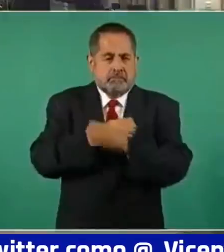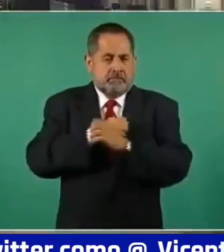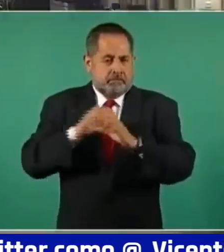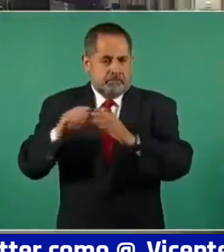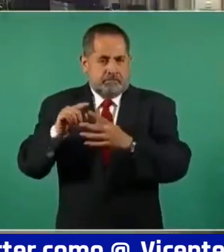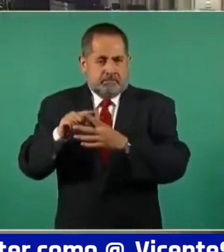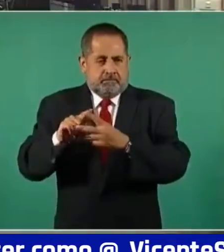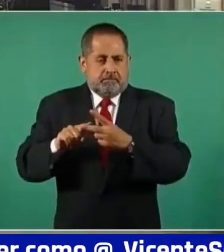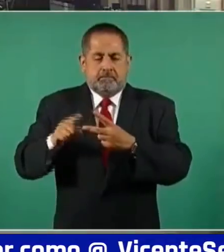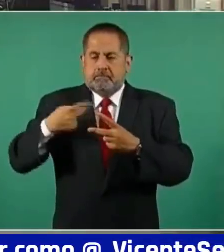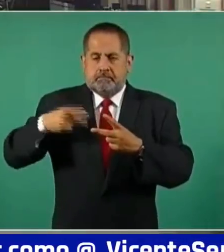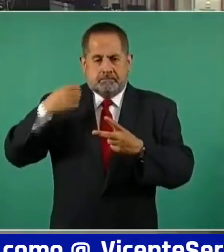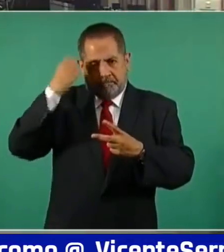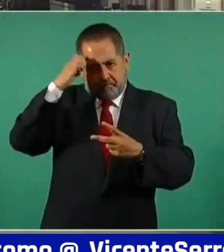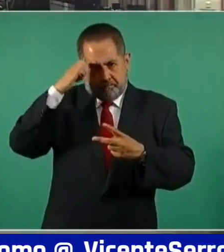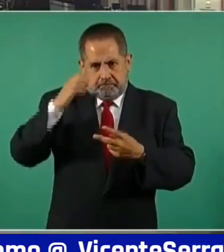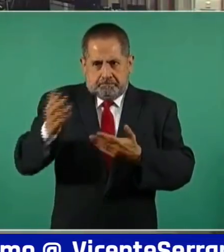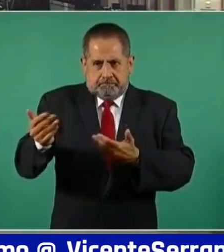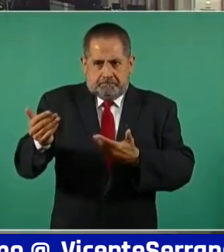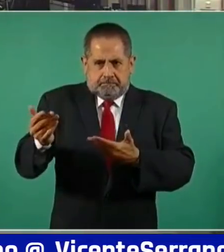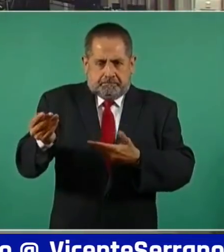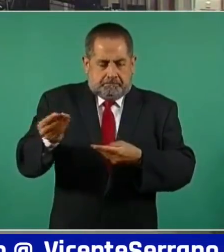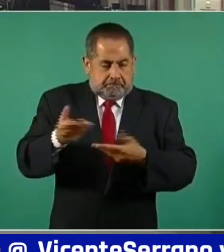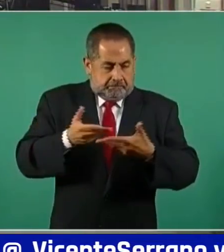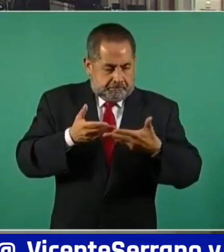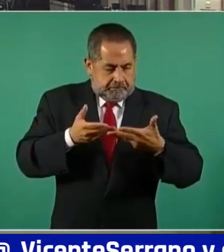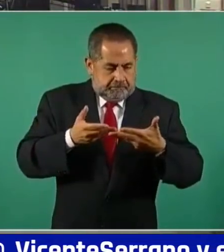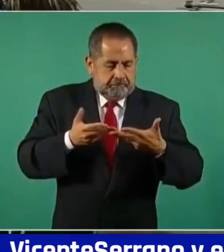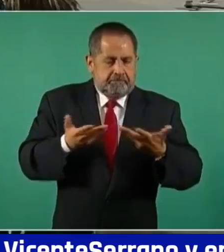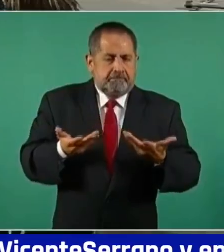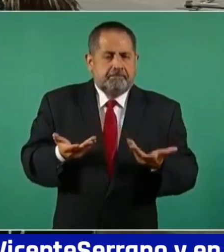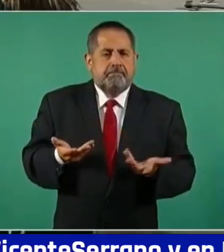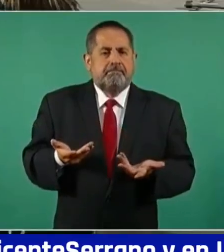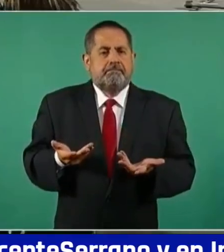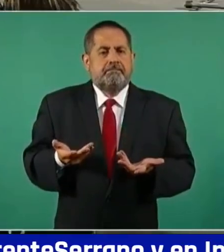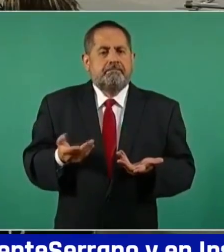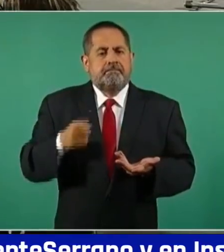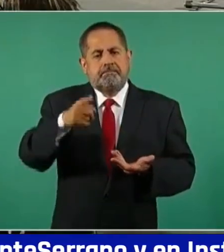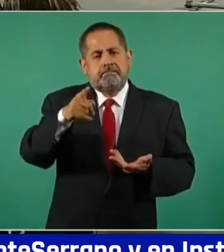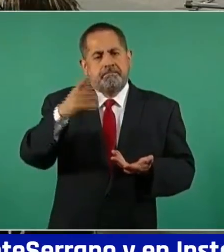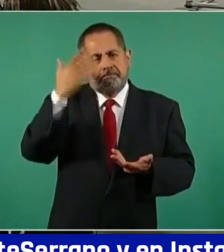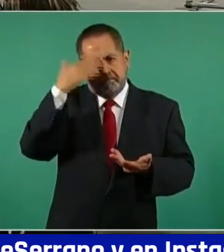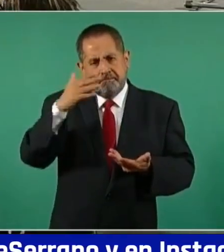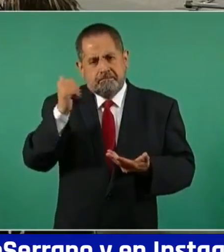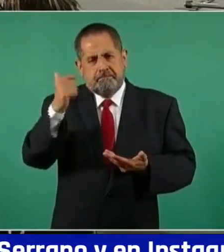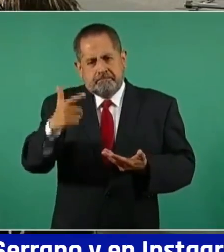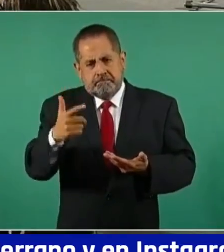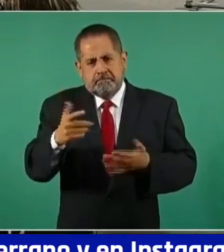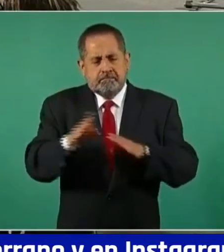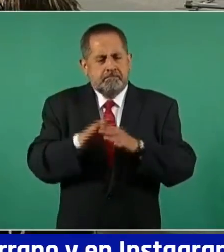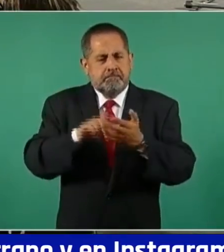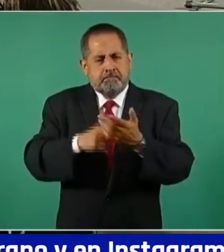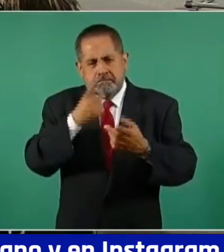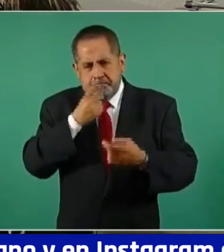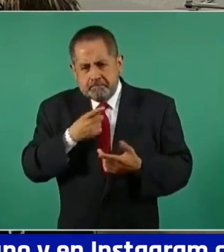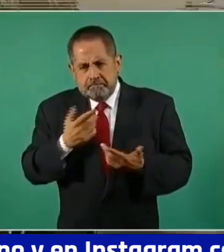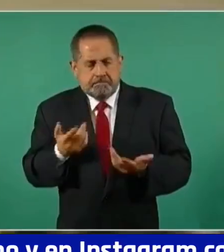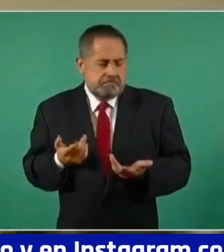por expertos en la materia. ¿Qué información tendría usted al respecto, presidente? Y si